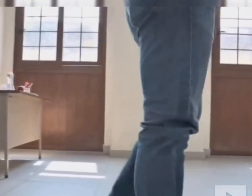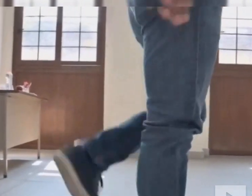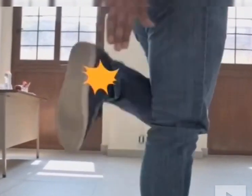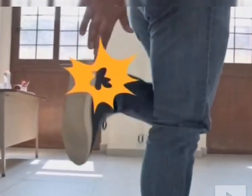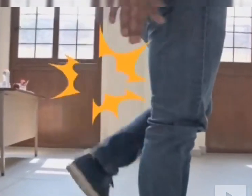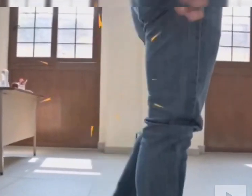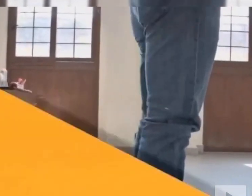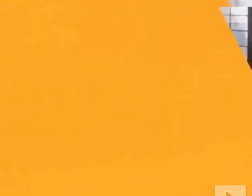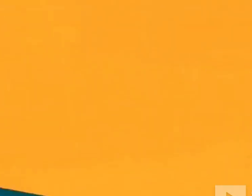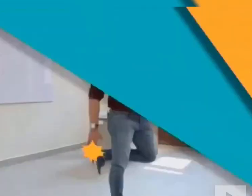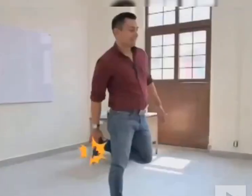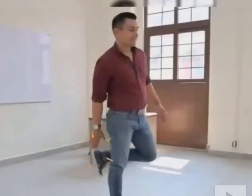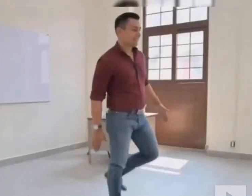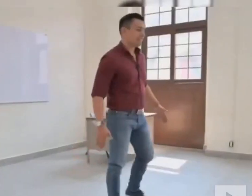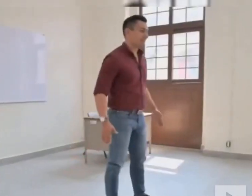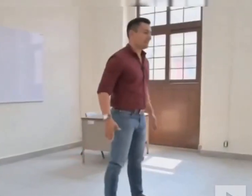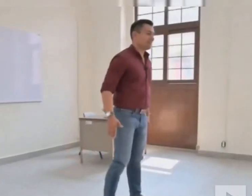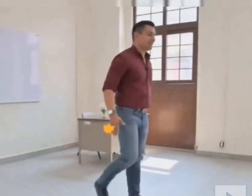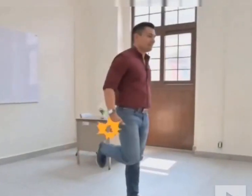Lo ejecutamos.